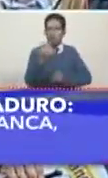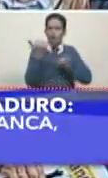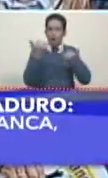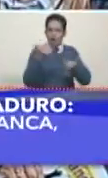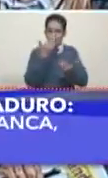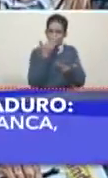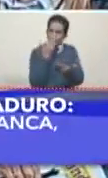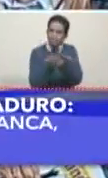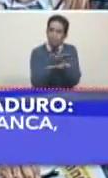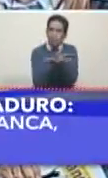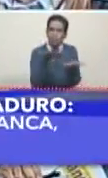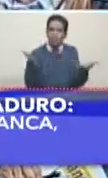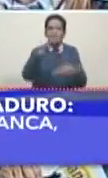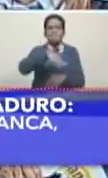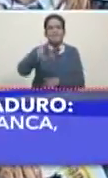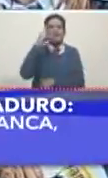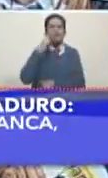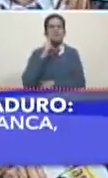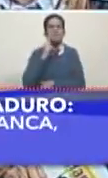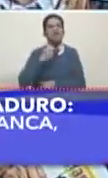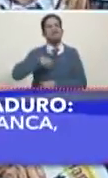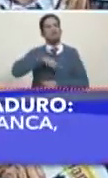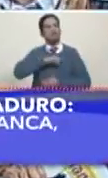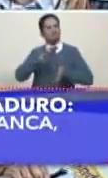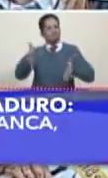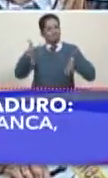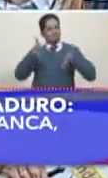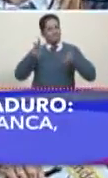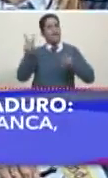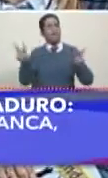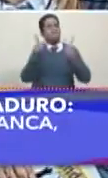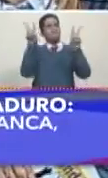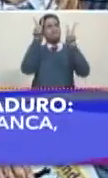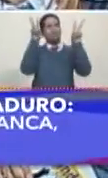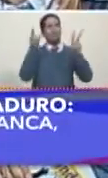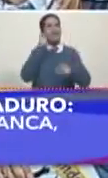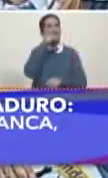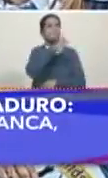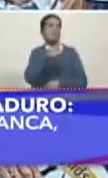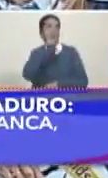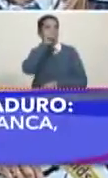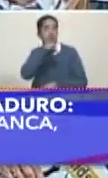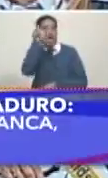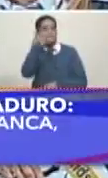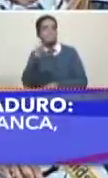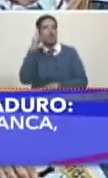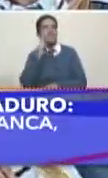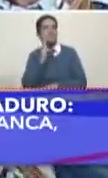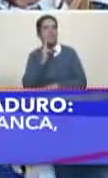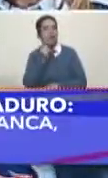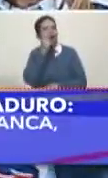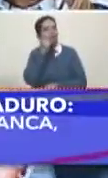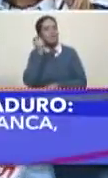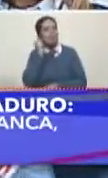Plaza Bolívar, la victoria nos pertenece a los bolivarianos, a las